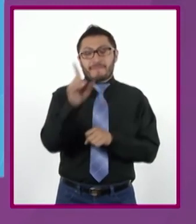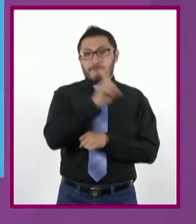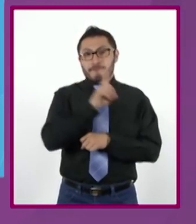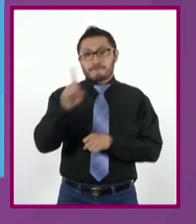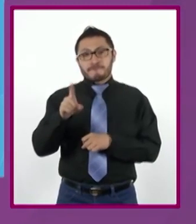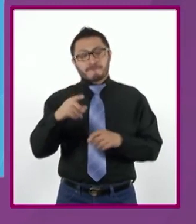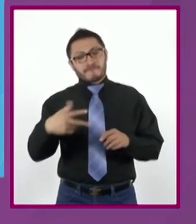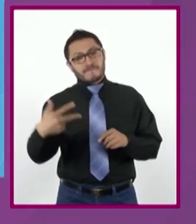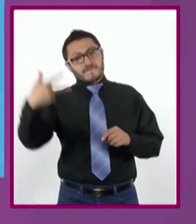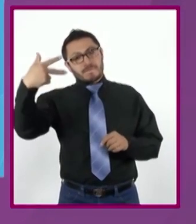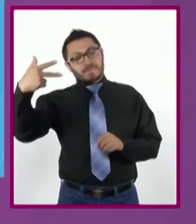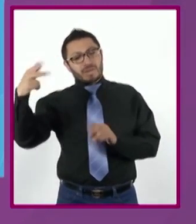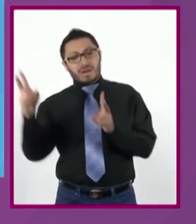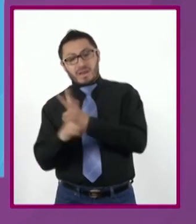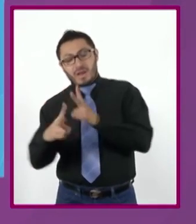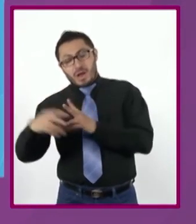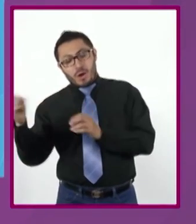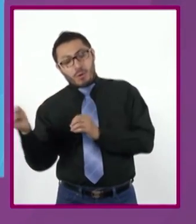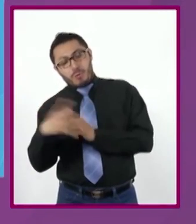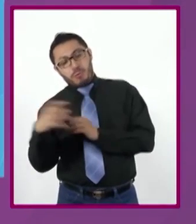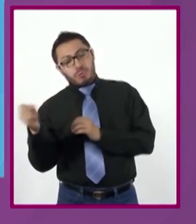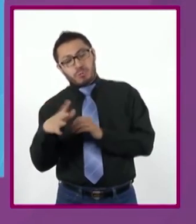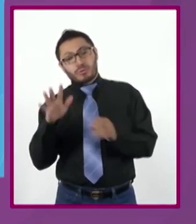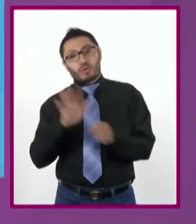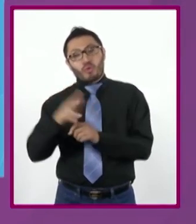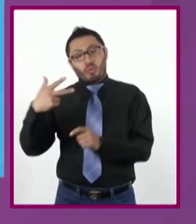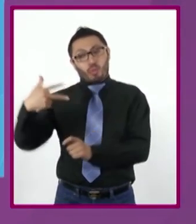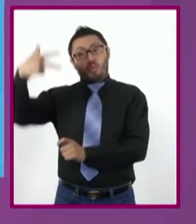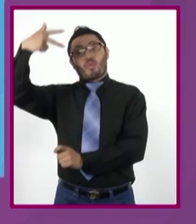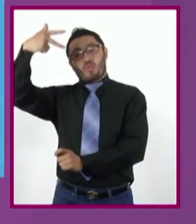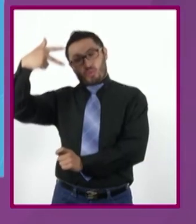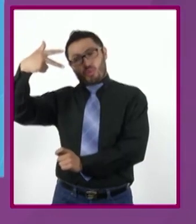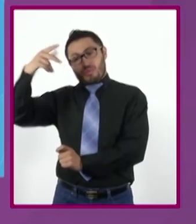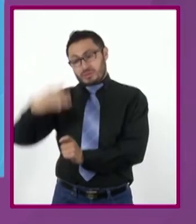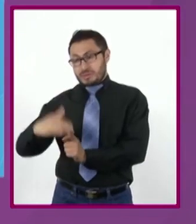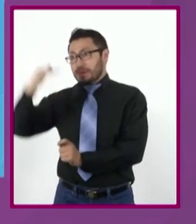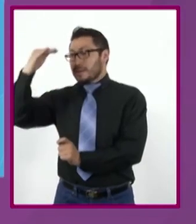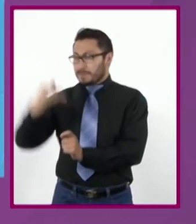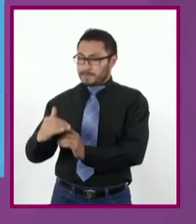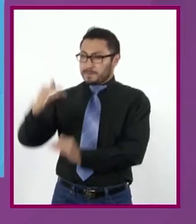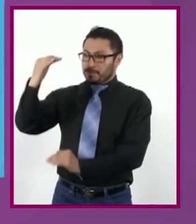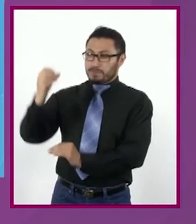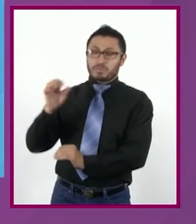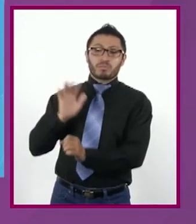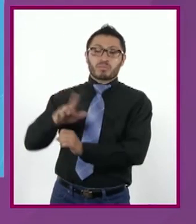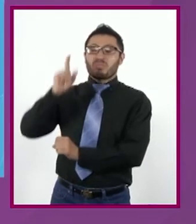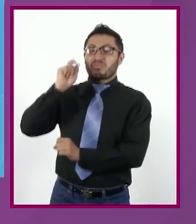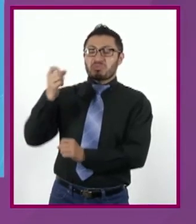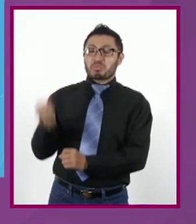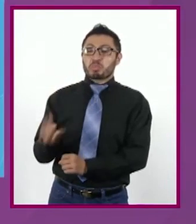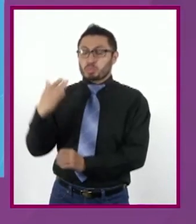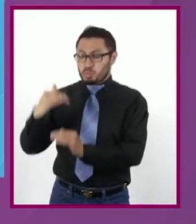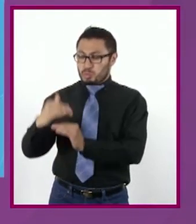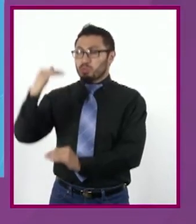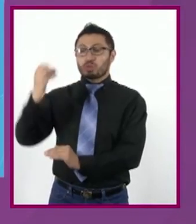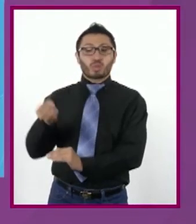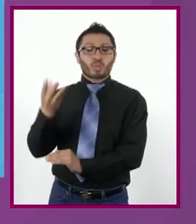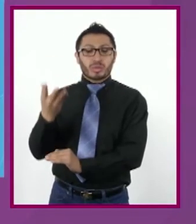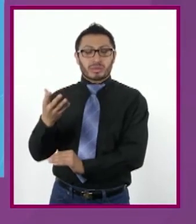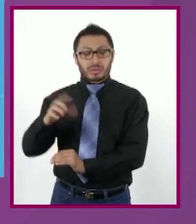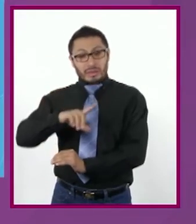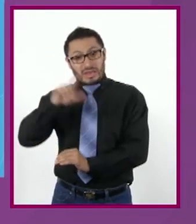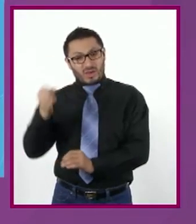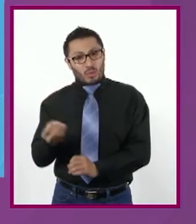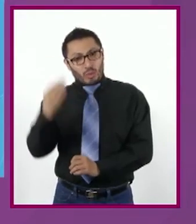la cámara está el disparador de aire? Considerando esta distancia, ¿cuánto tiempo después de que se detectó